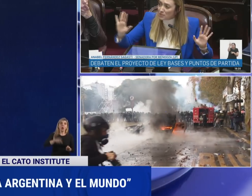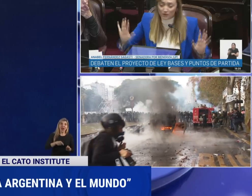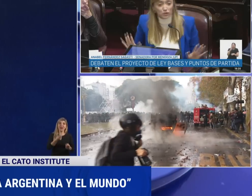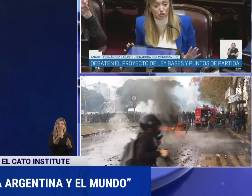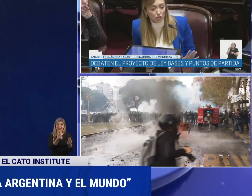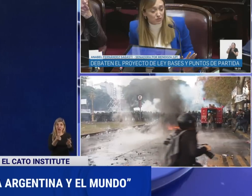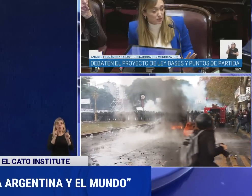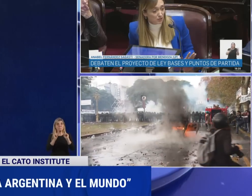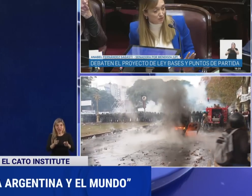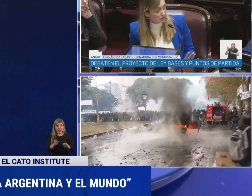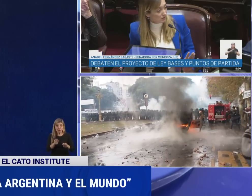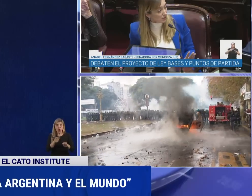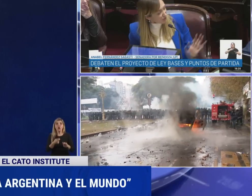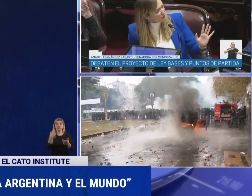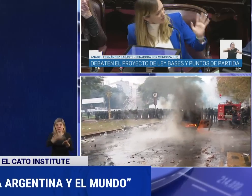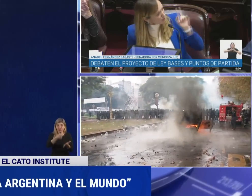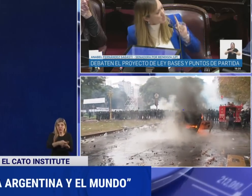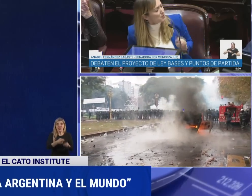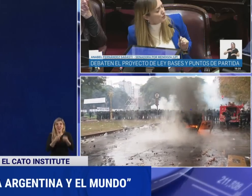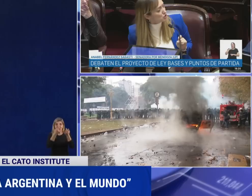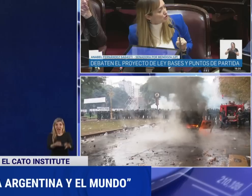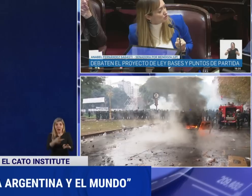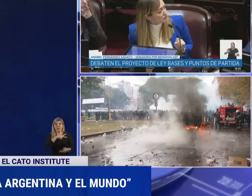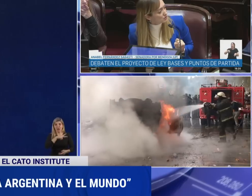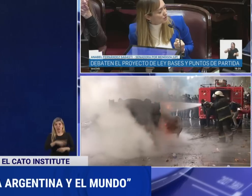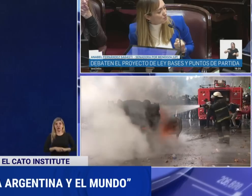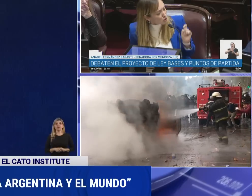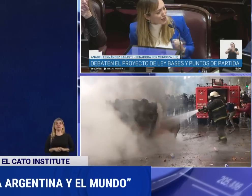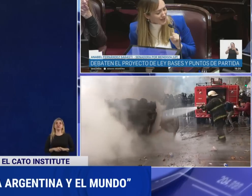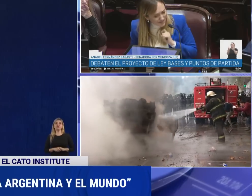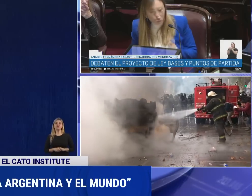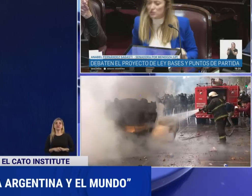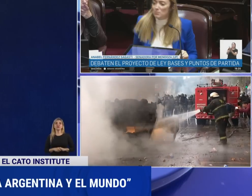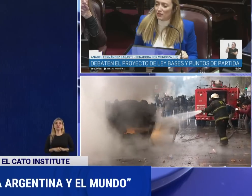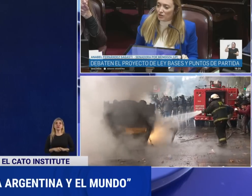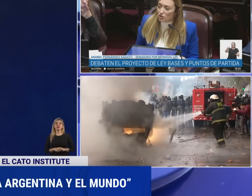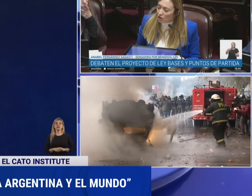que lo generaron genuinamente y originalmente, al sector privado.